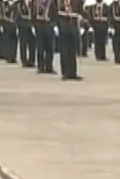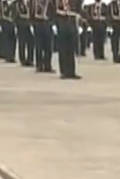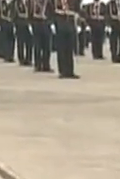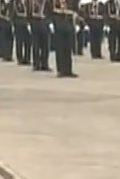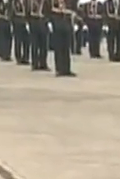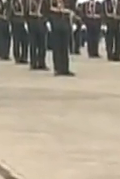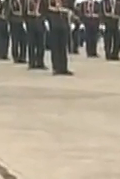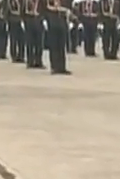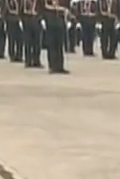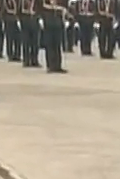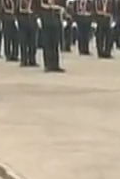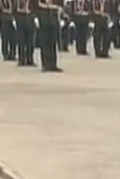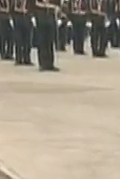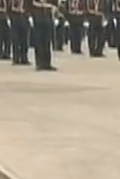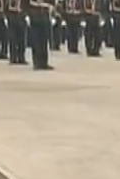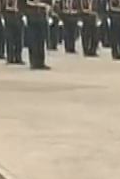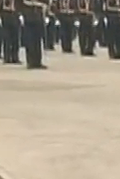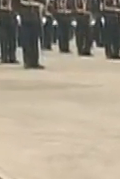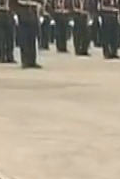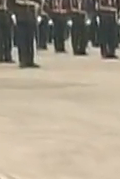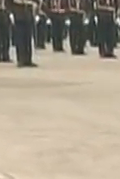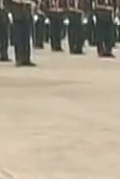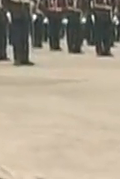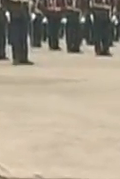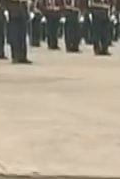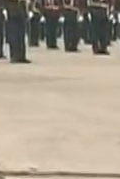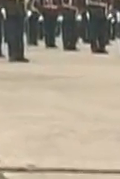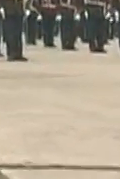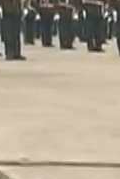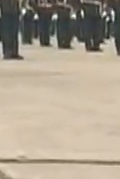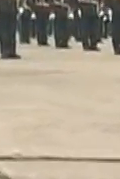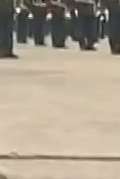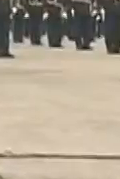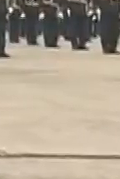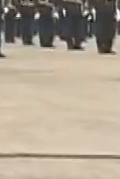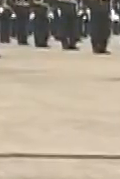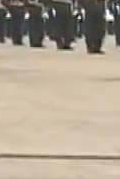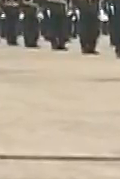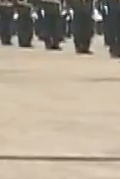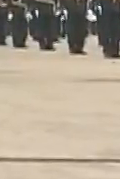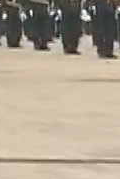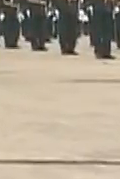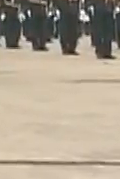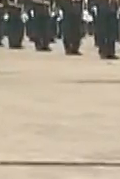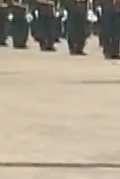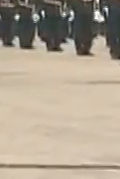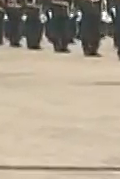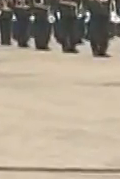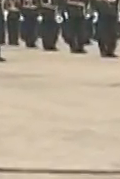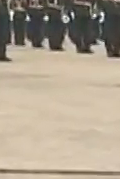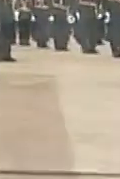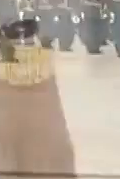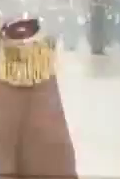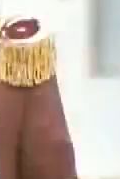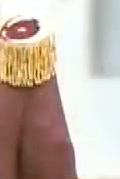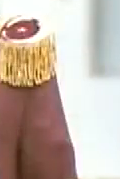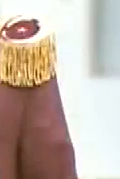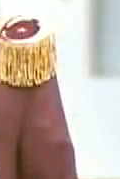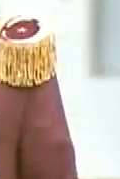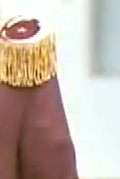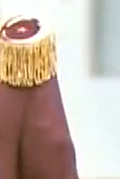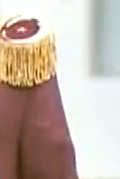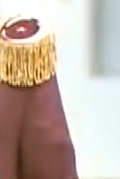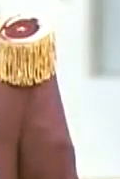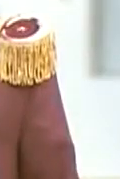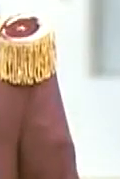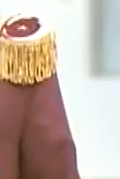pase a la situación de la reserva activa de las promociones egresadas en el año de